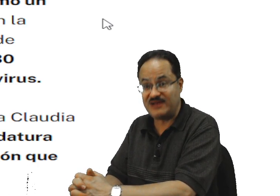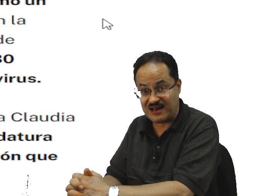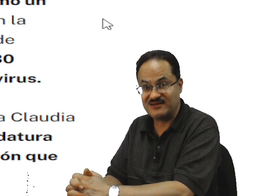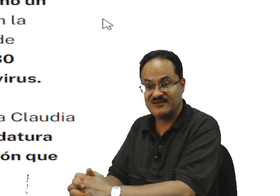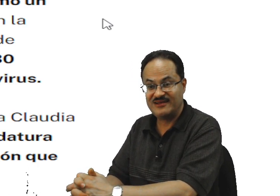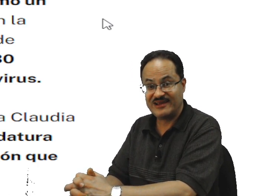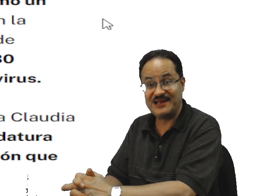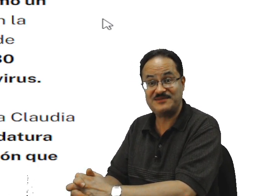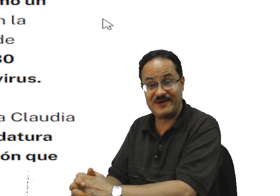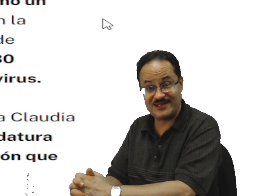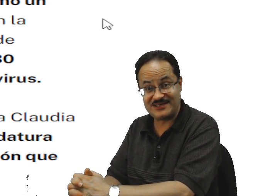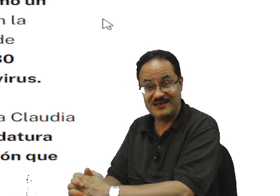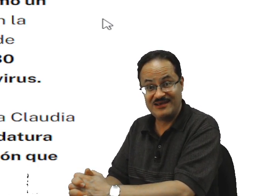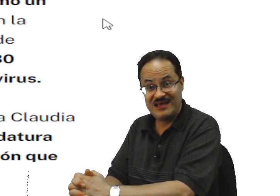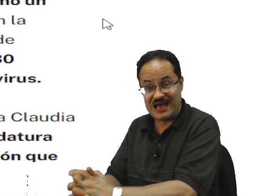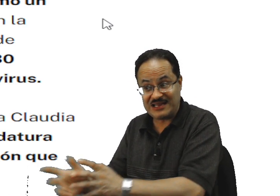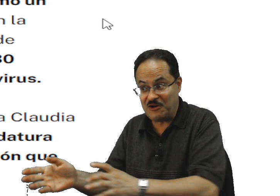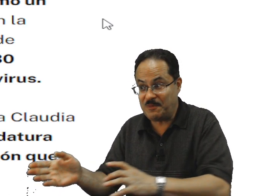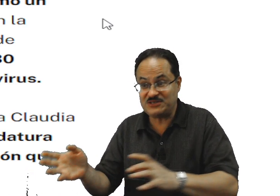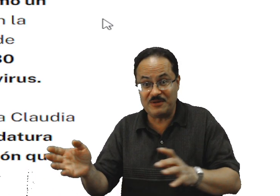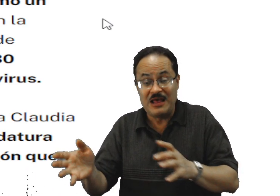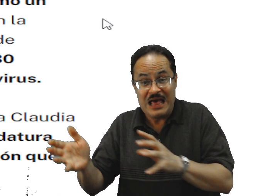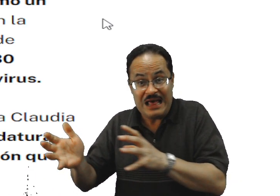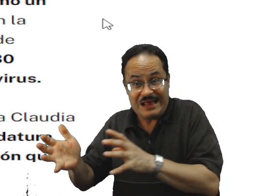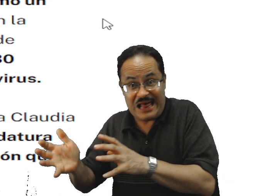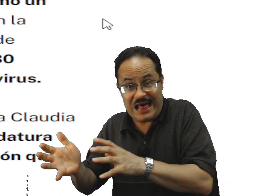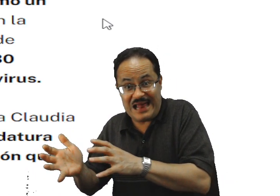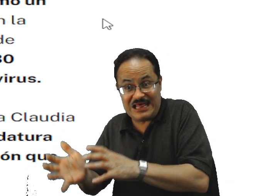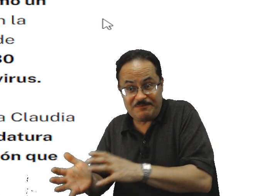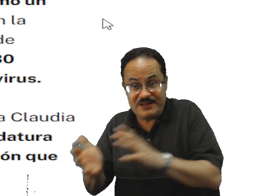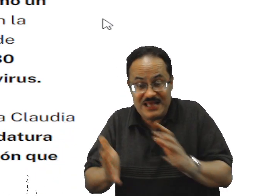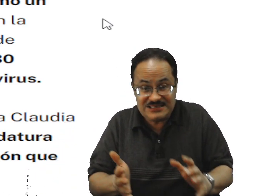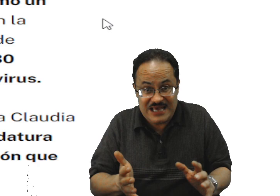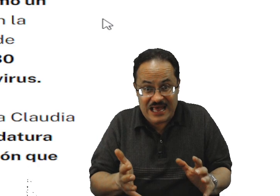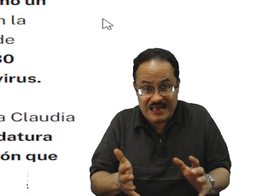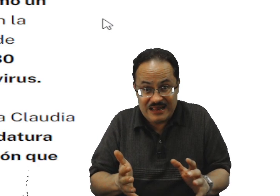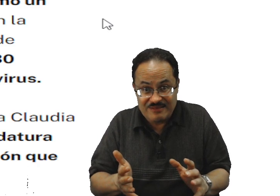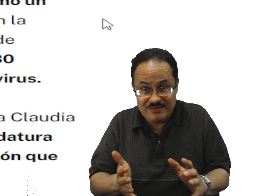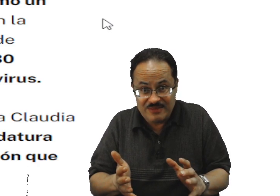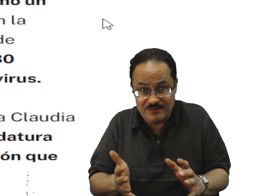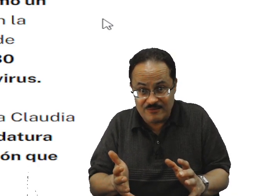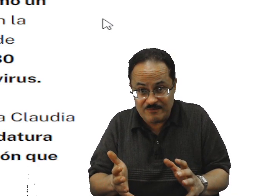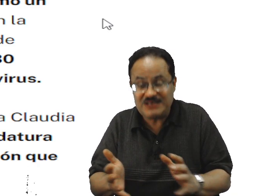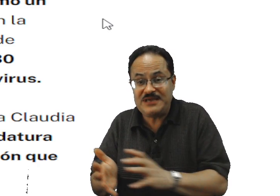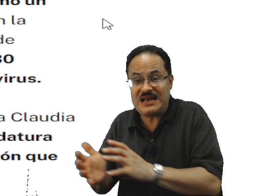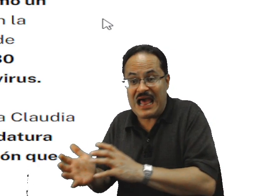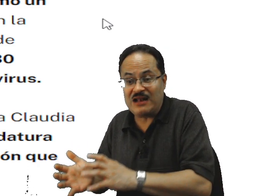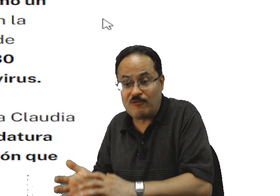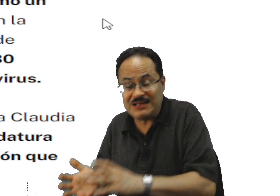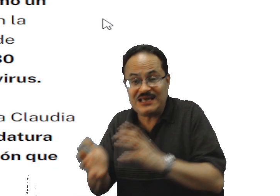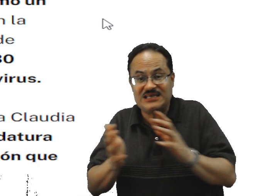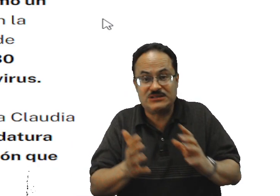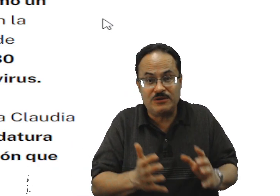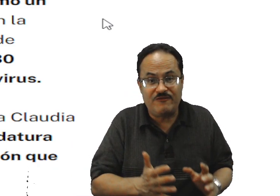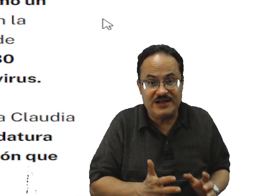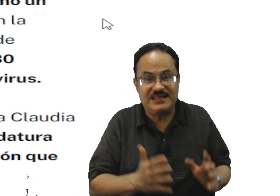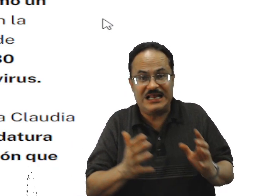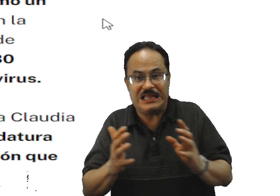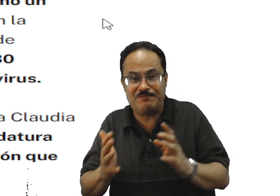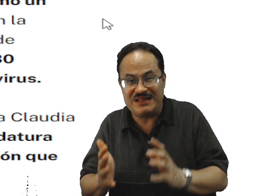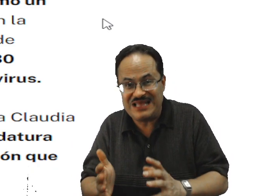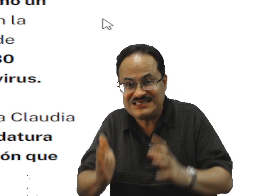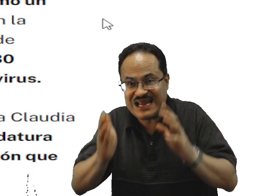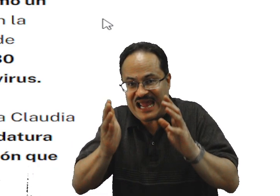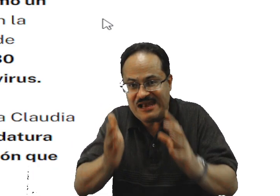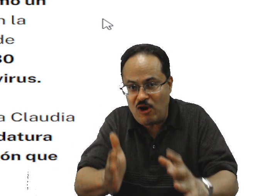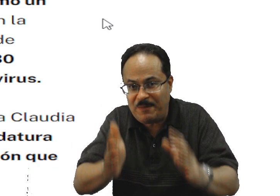nacional Qué les parece al que López a la dependencia más bien al cuate que estuvo al frente de la